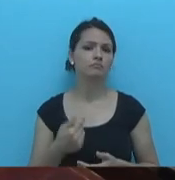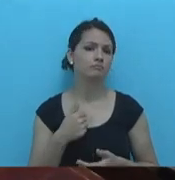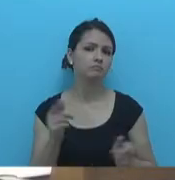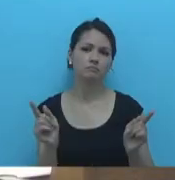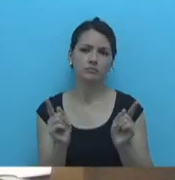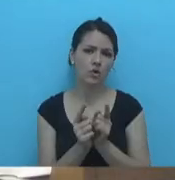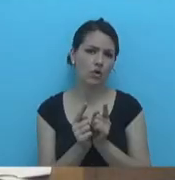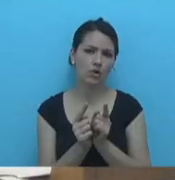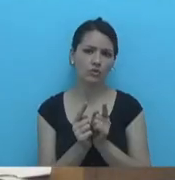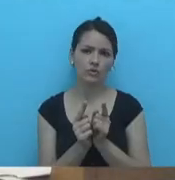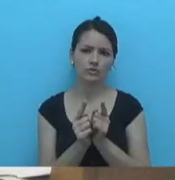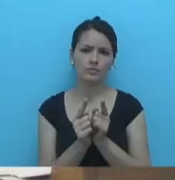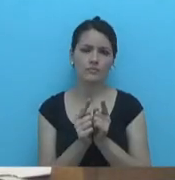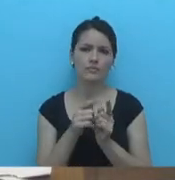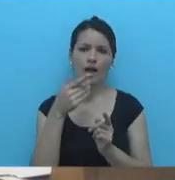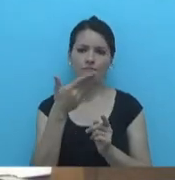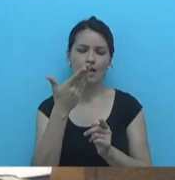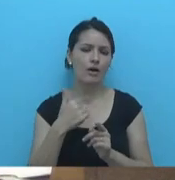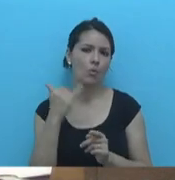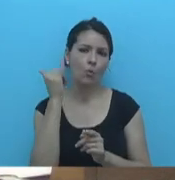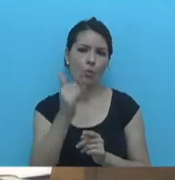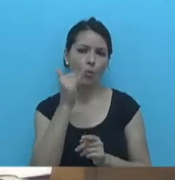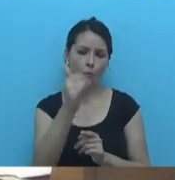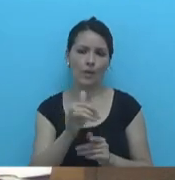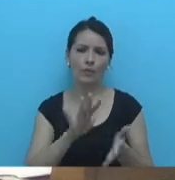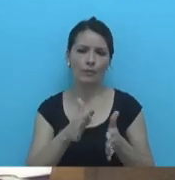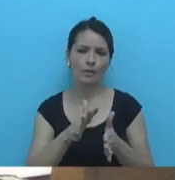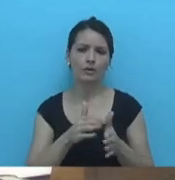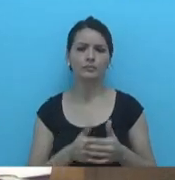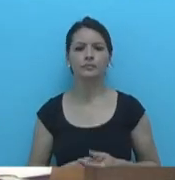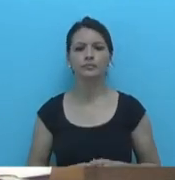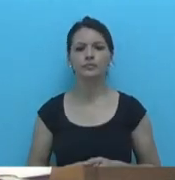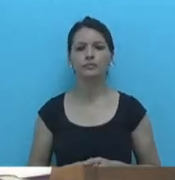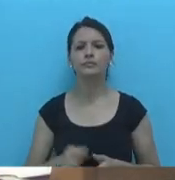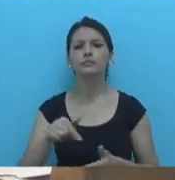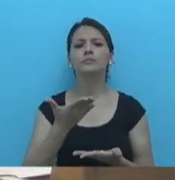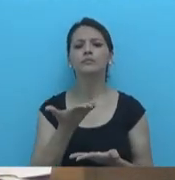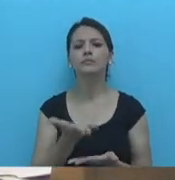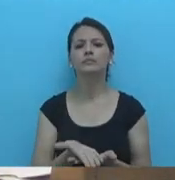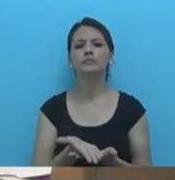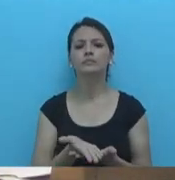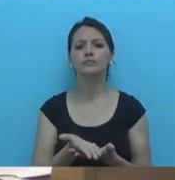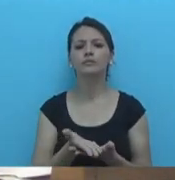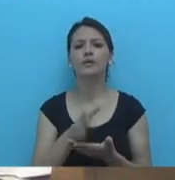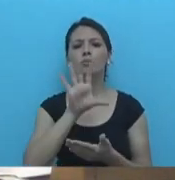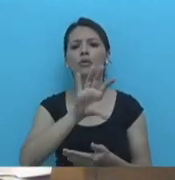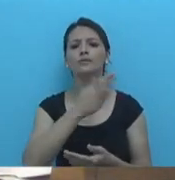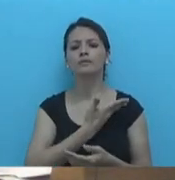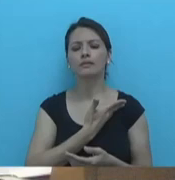sintético, contar como fundamentación de este pedido que en la provincia de Santa